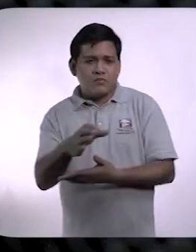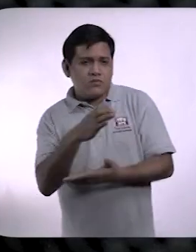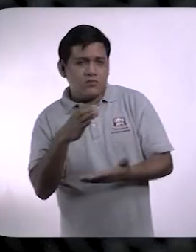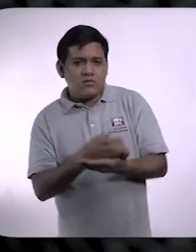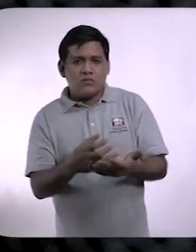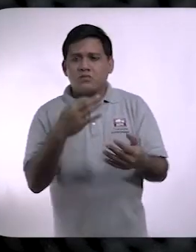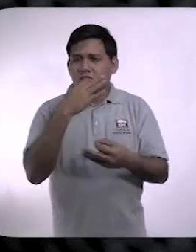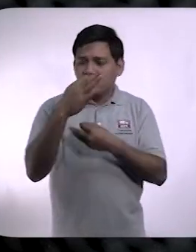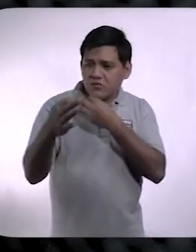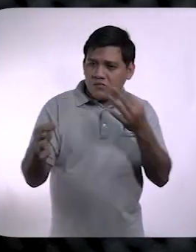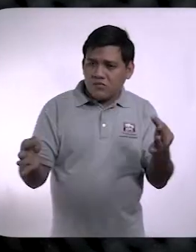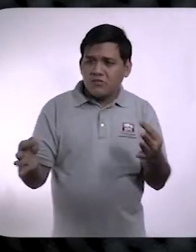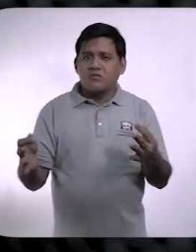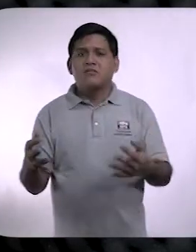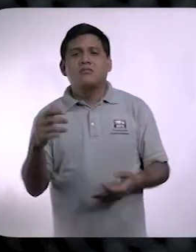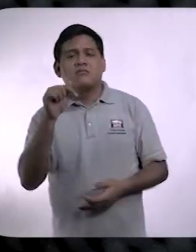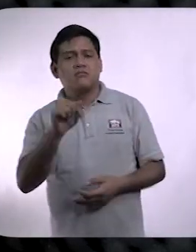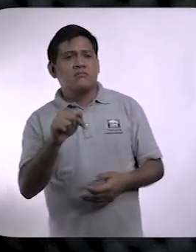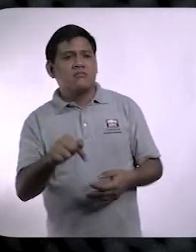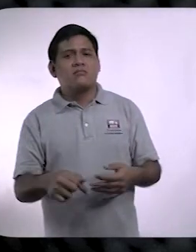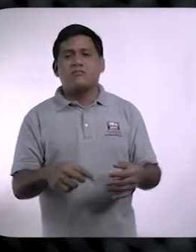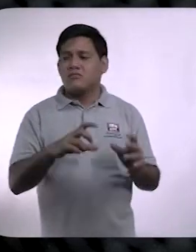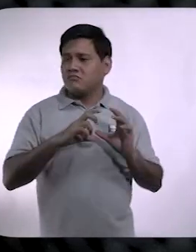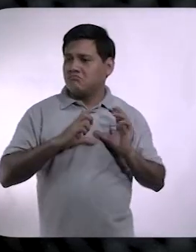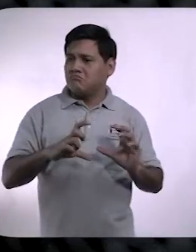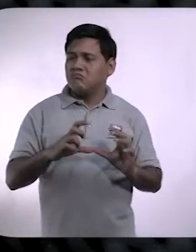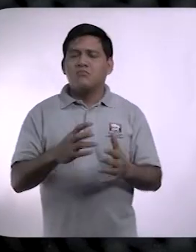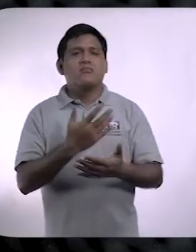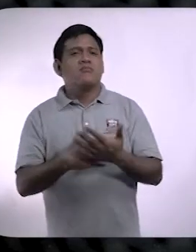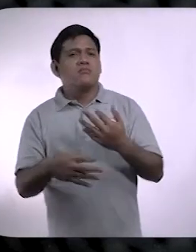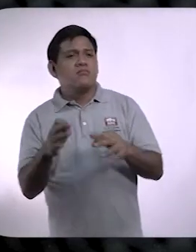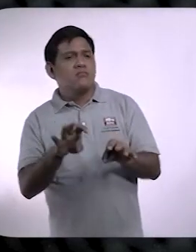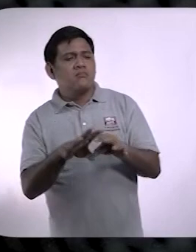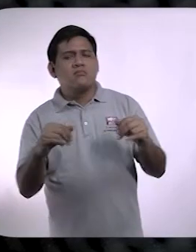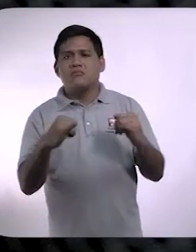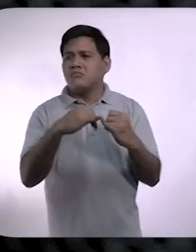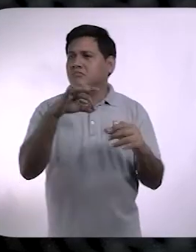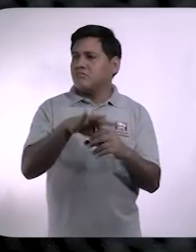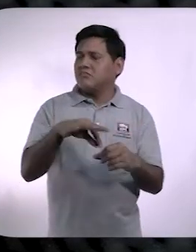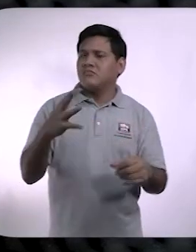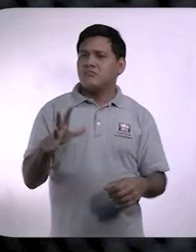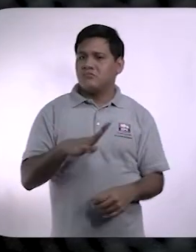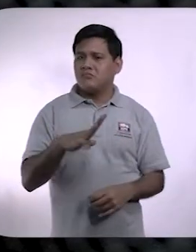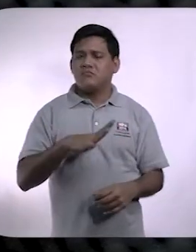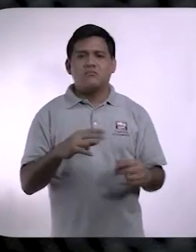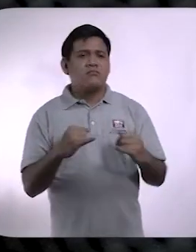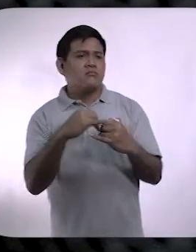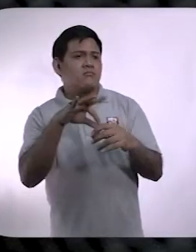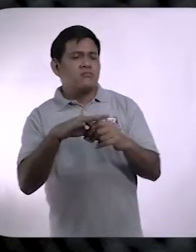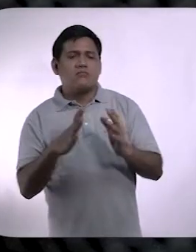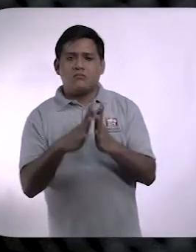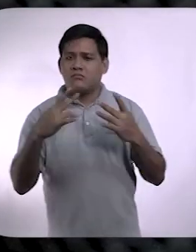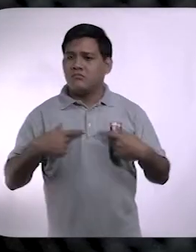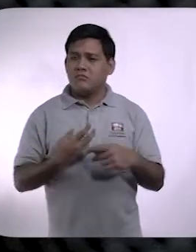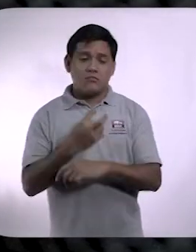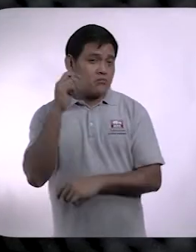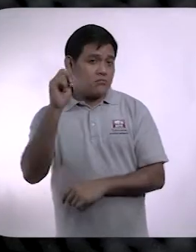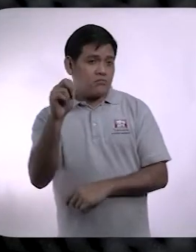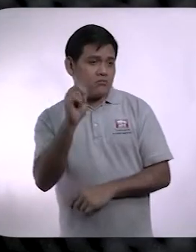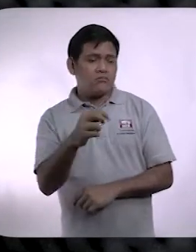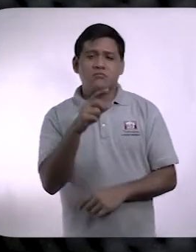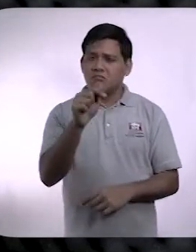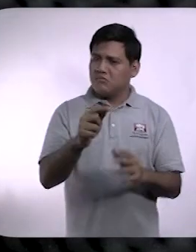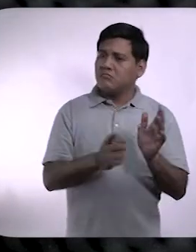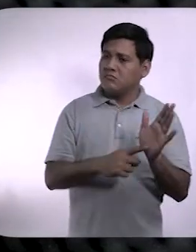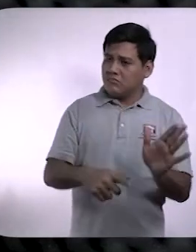estar informada. Nuestro eslogan de esta campaña institucional que tuvimos en el Instituto Electoral y de Participación Ciudadana es justamente